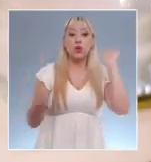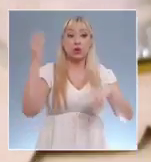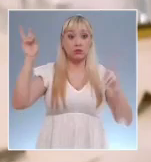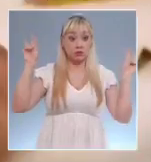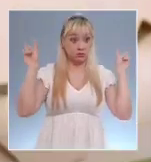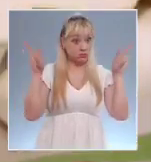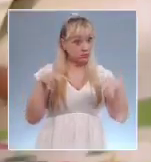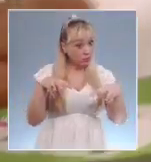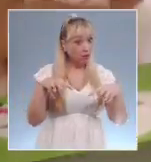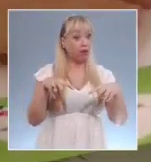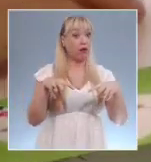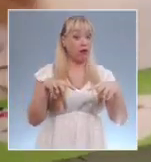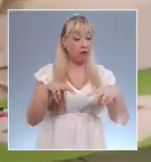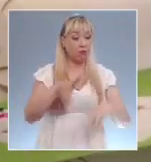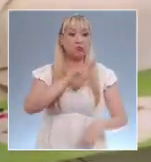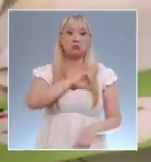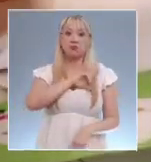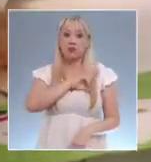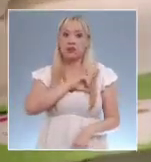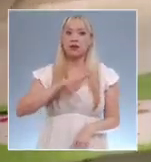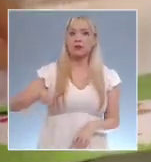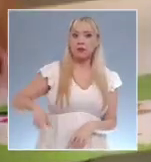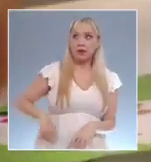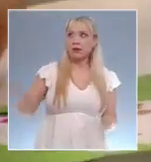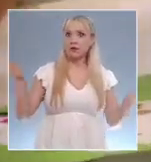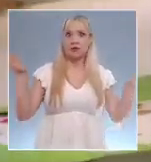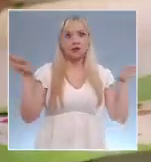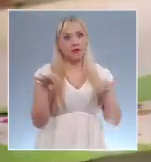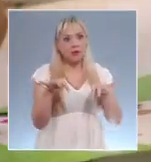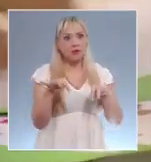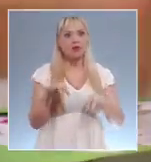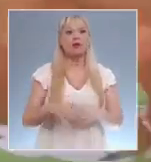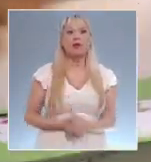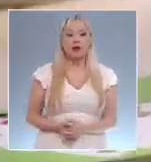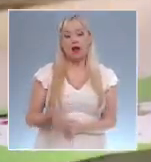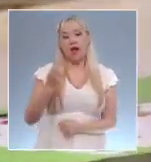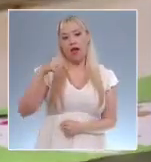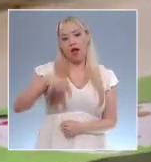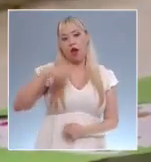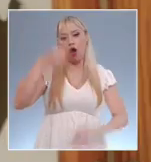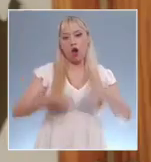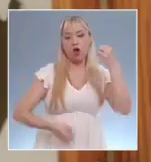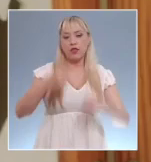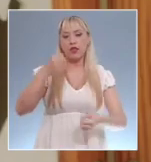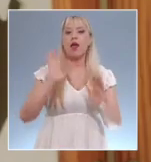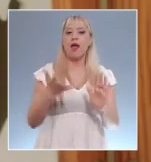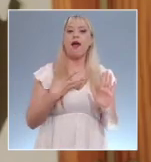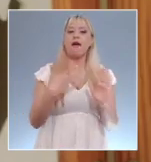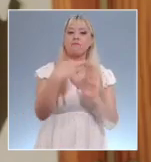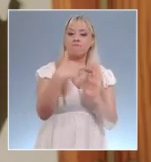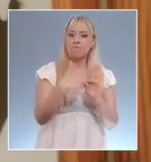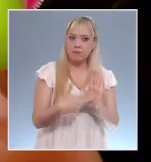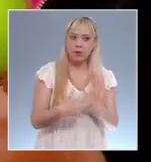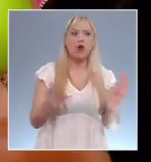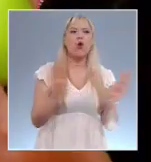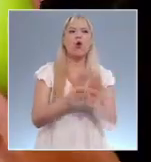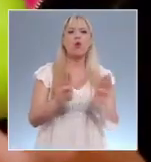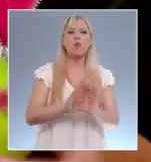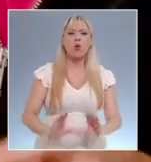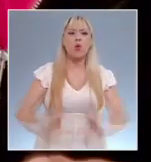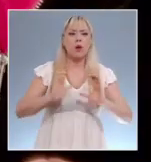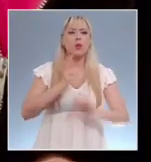privado. Así, la Corte ha dictado lineamientos sobre cómo salvaguardar el derecho a la educación a este